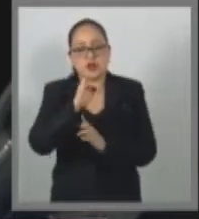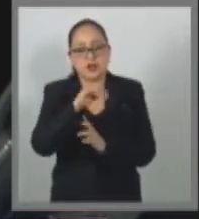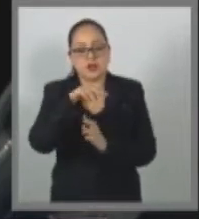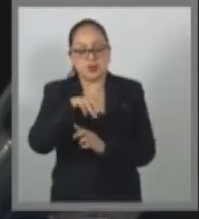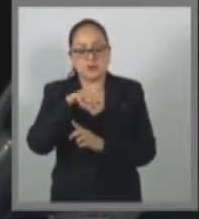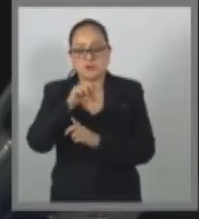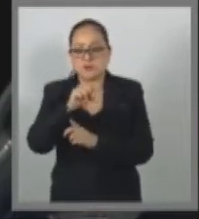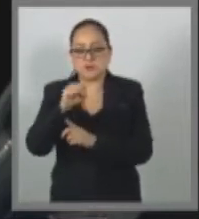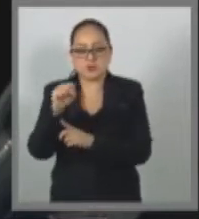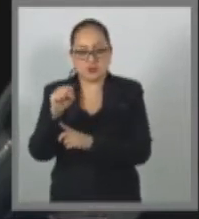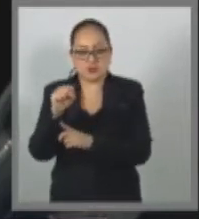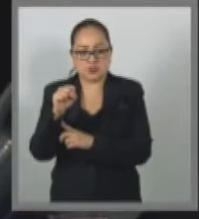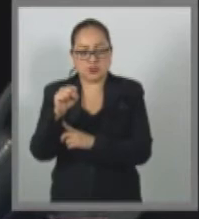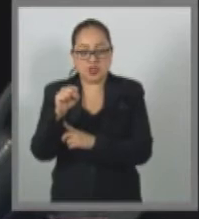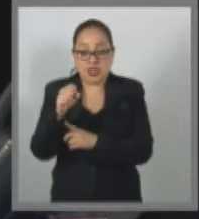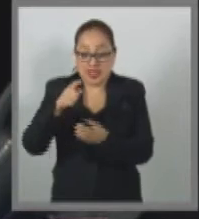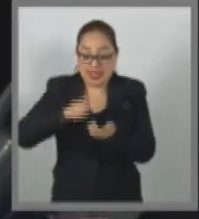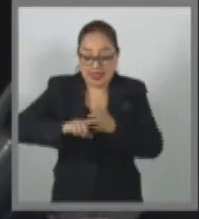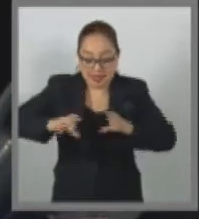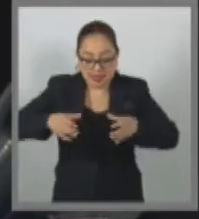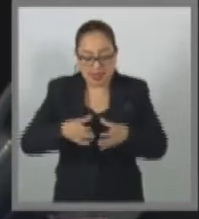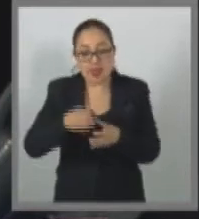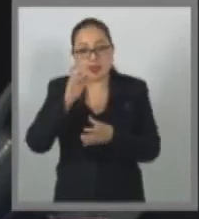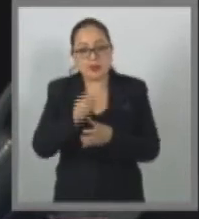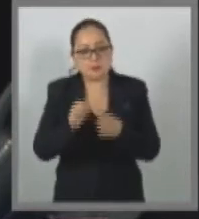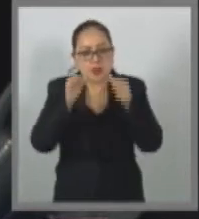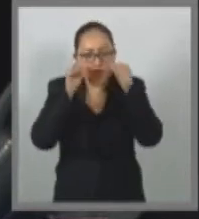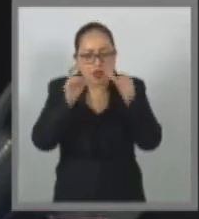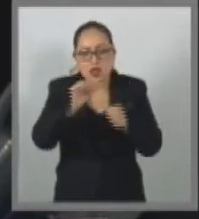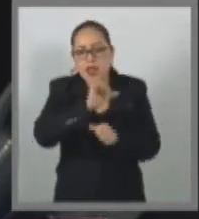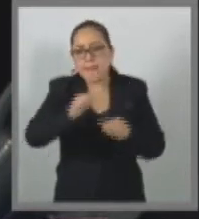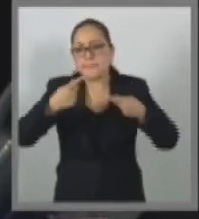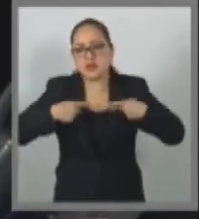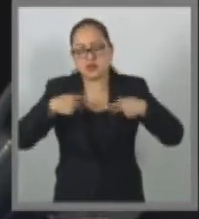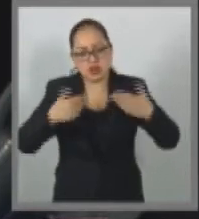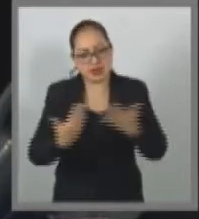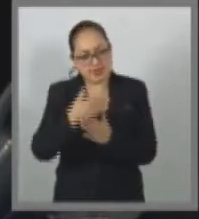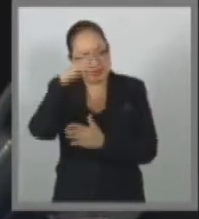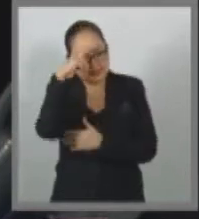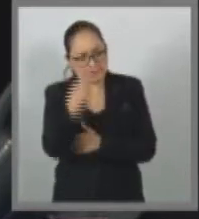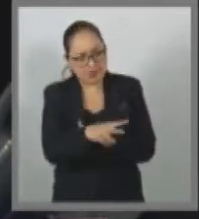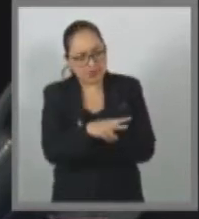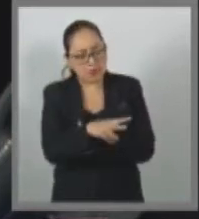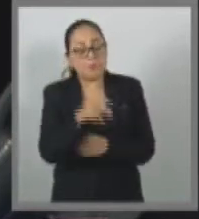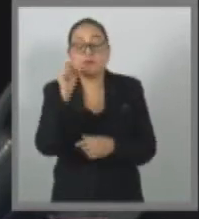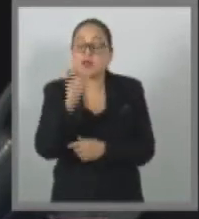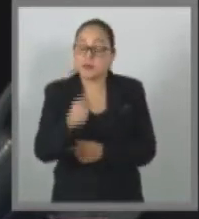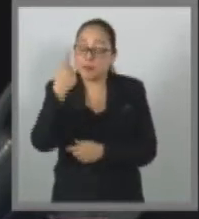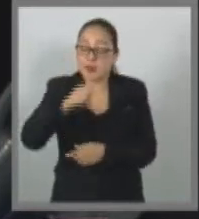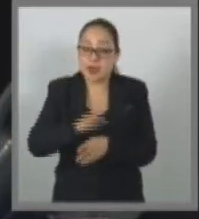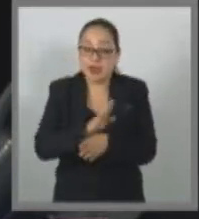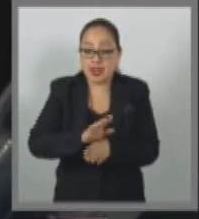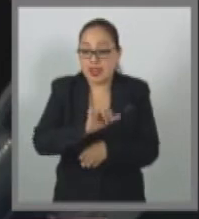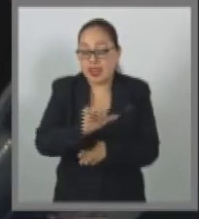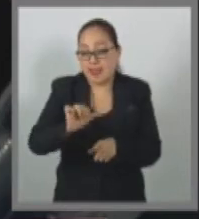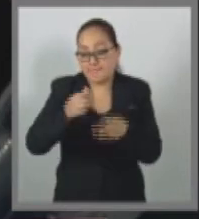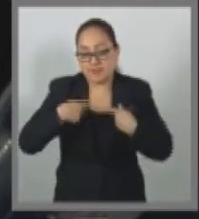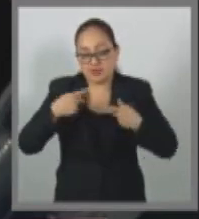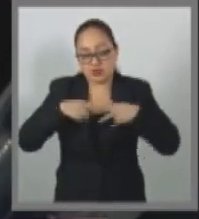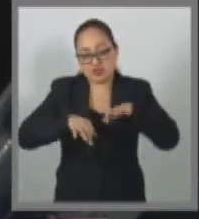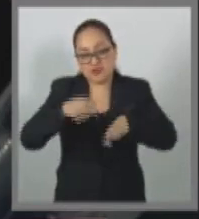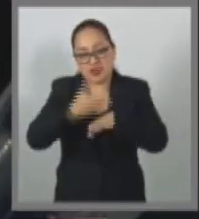Seguro Social, organismo dedicado a prestar atención a los mexicanos y de muy especial beneficio para la clase trabajadora del